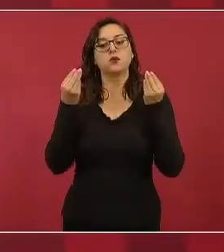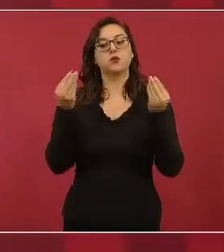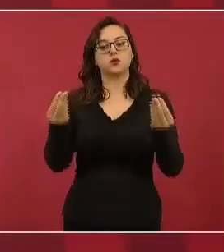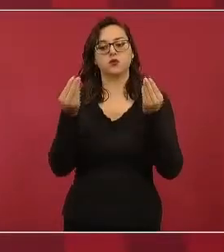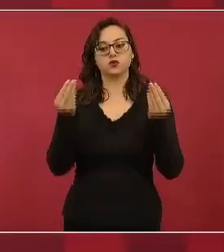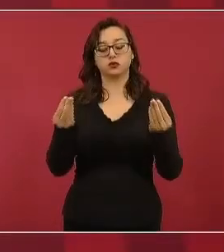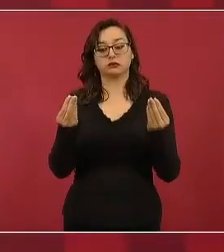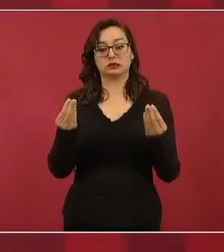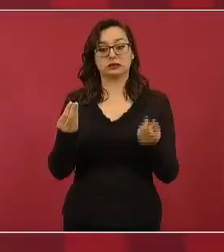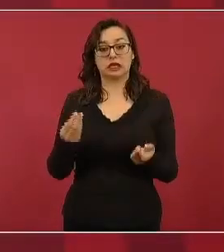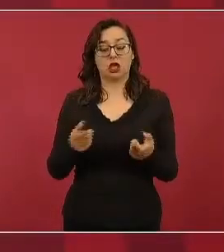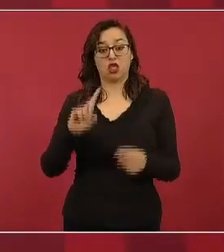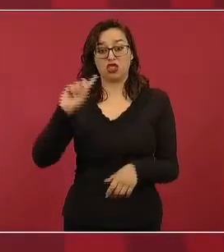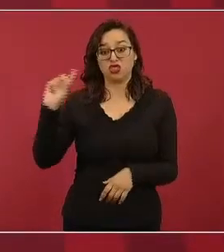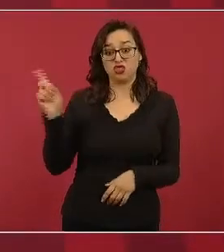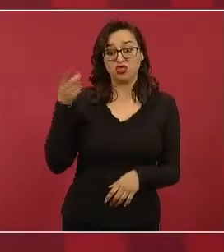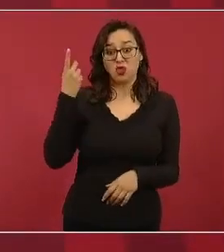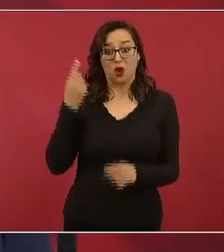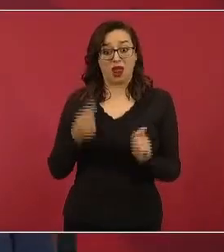haya devaluación.